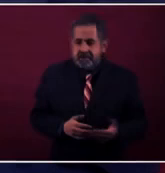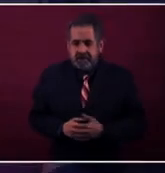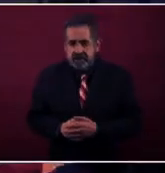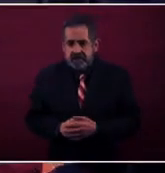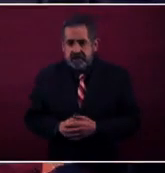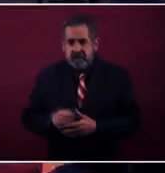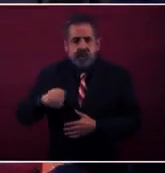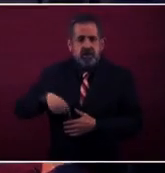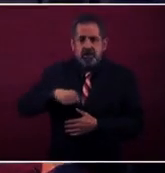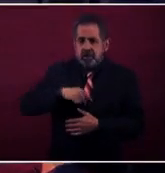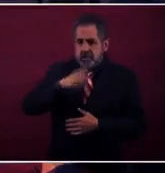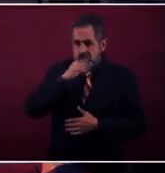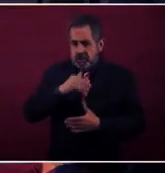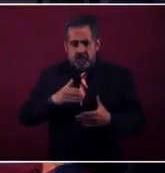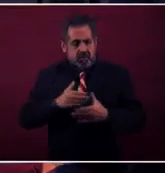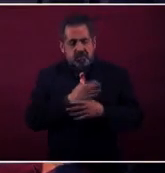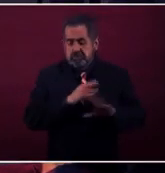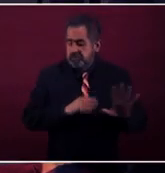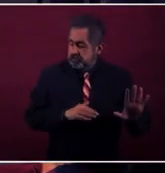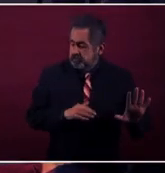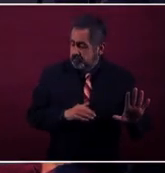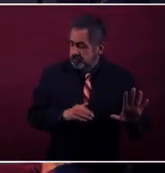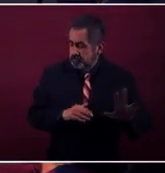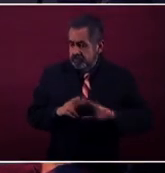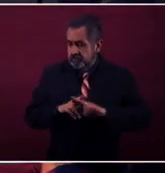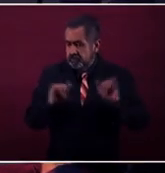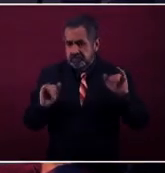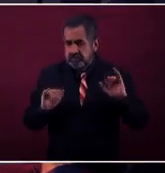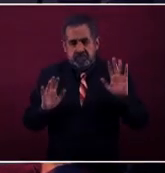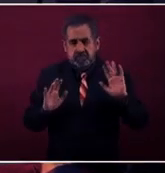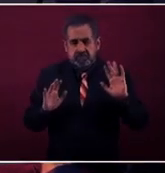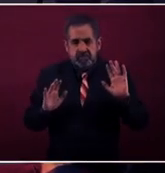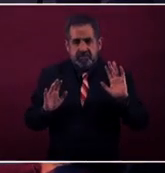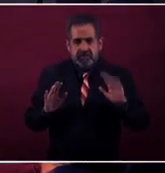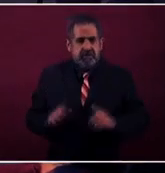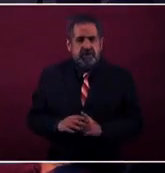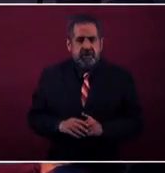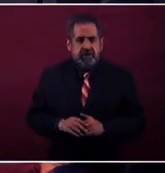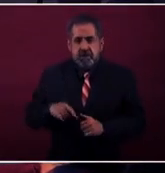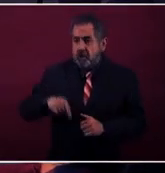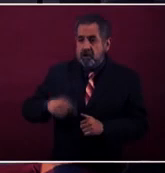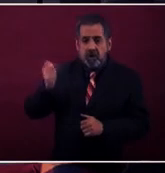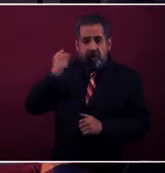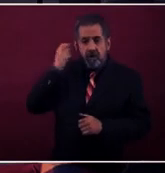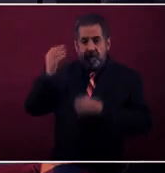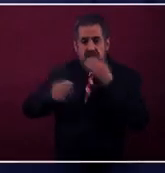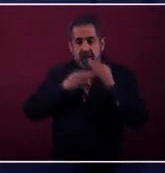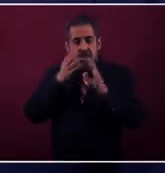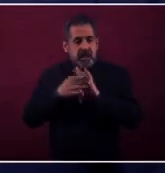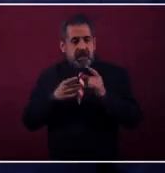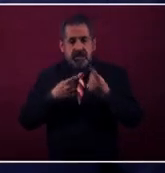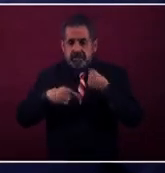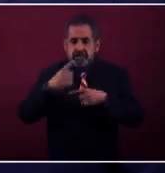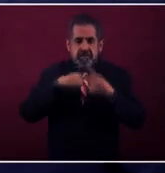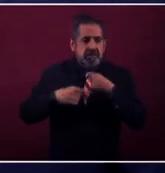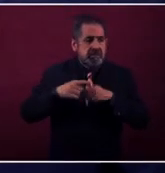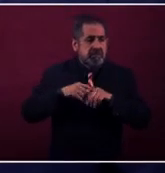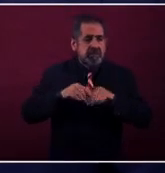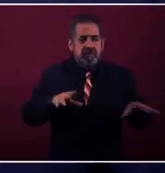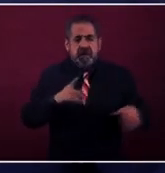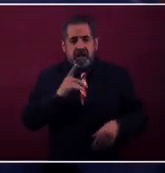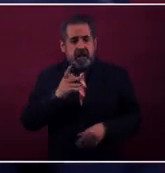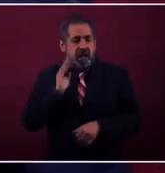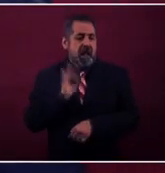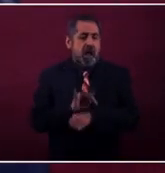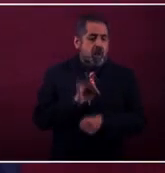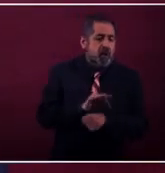Y nosotros no podemos utilizar esta conferencia, este diálogo circular,